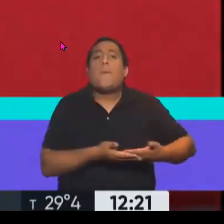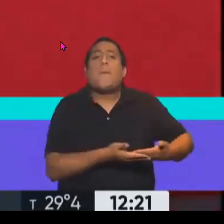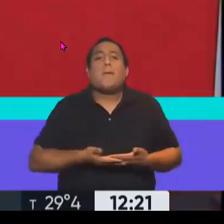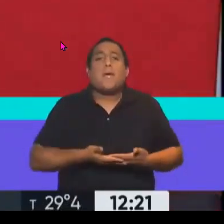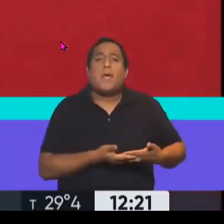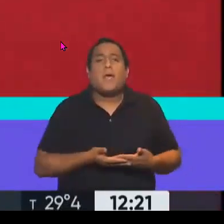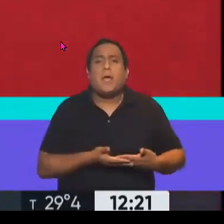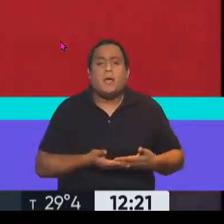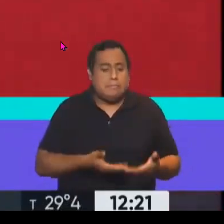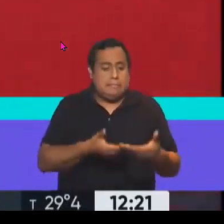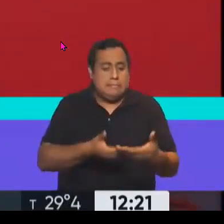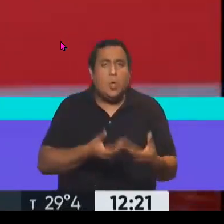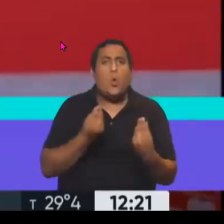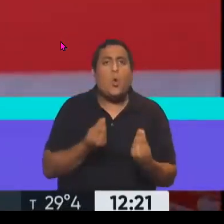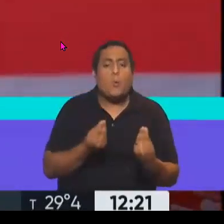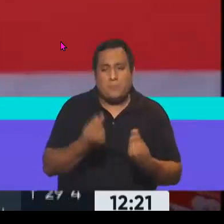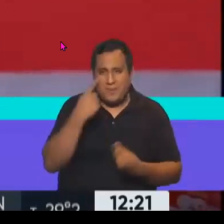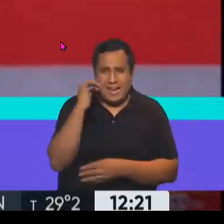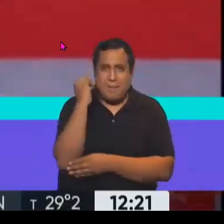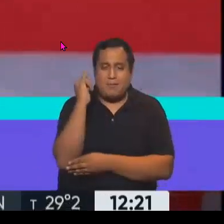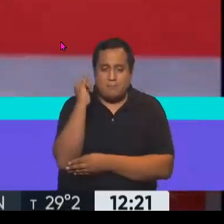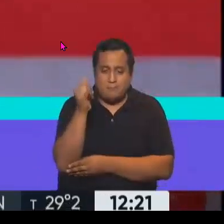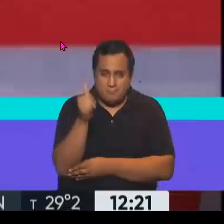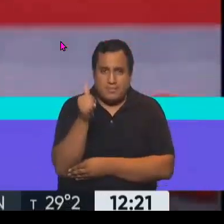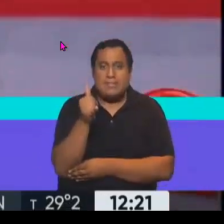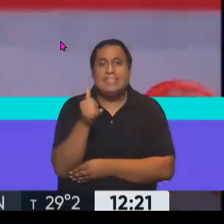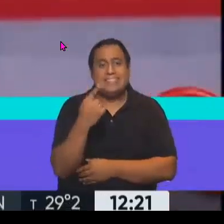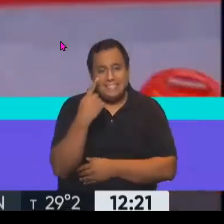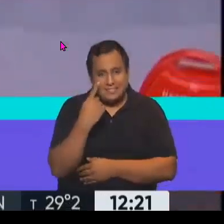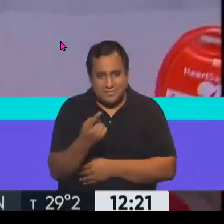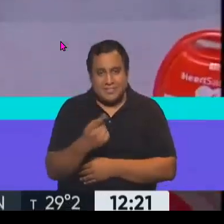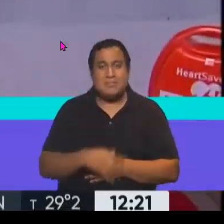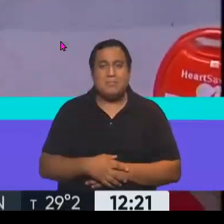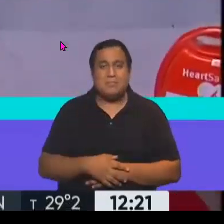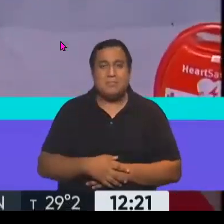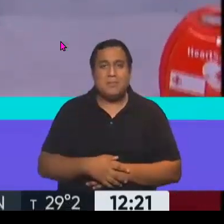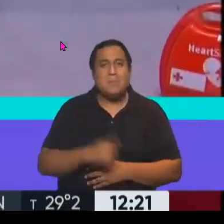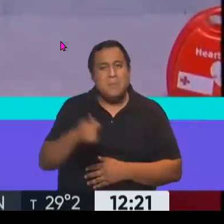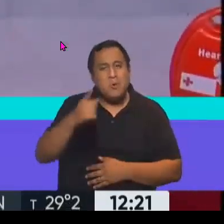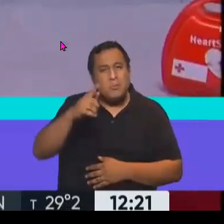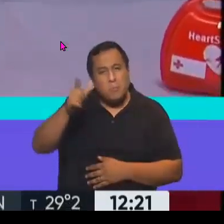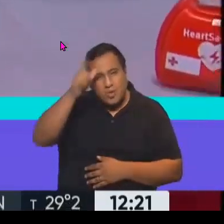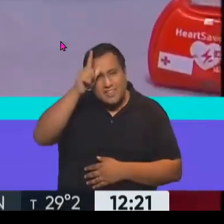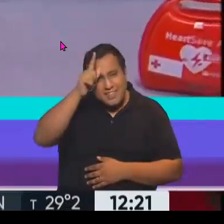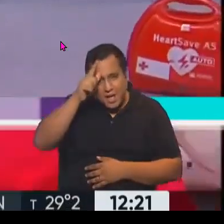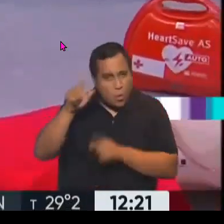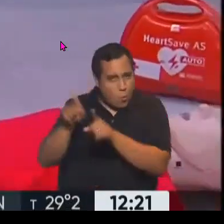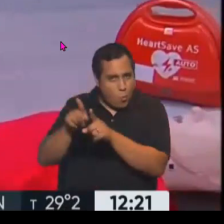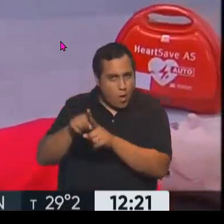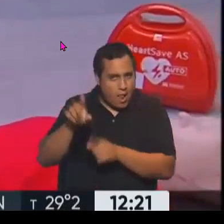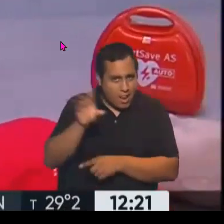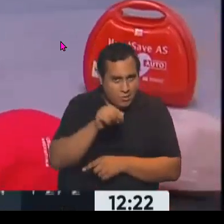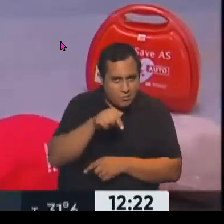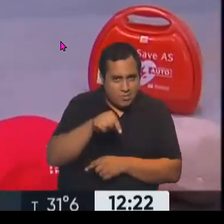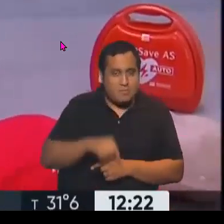te pedimos que nos acerquemos junto con la cámara. Bueno, aquí el típico ejemplo, ¿no? Lo que veíamos en estas imágenes de San Miguel con estos efectivos policiales que